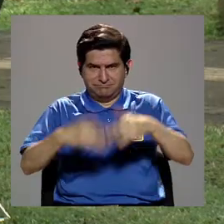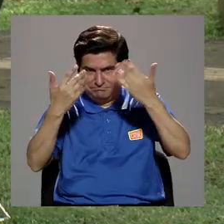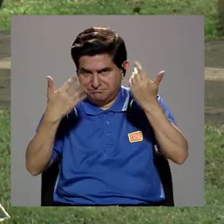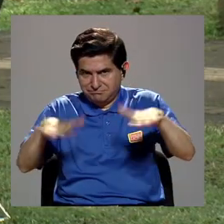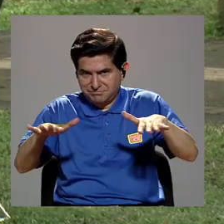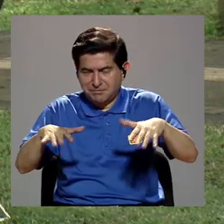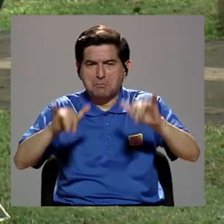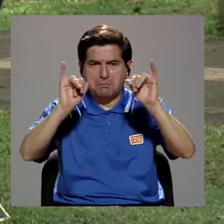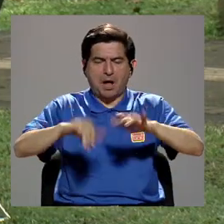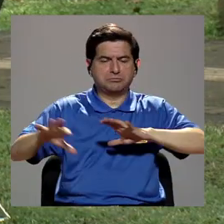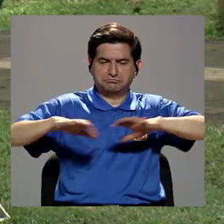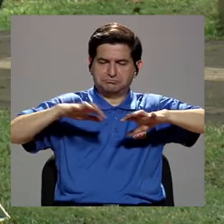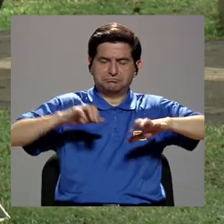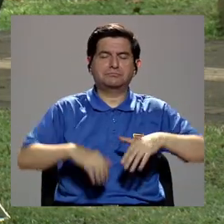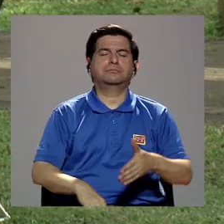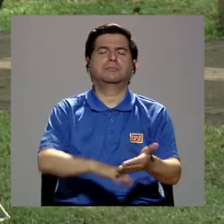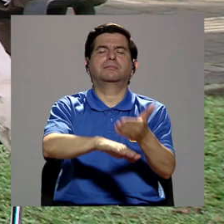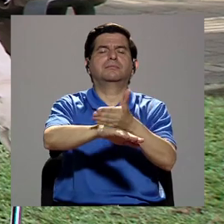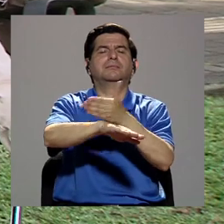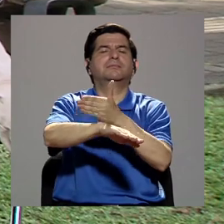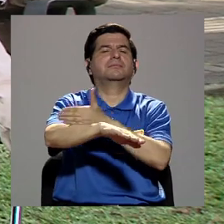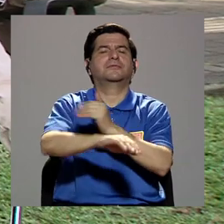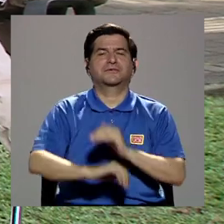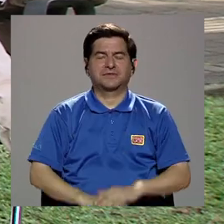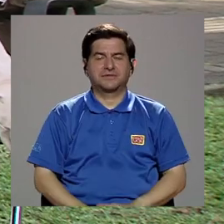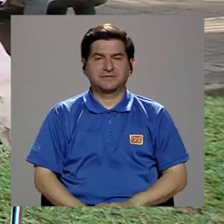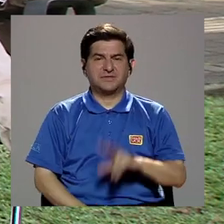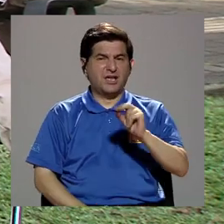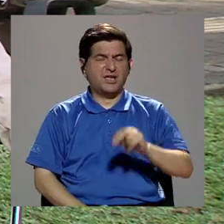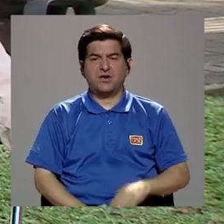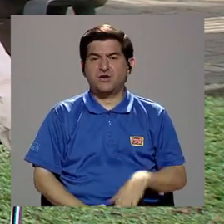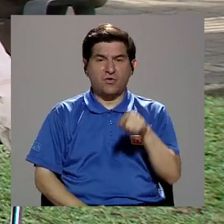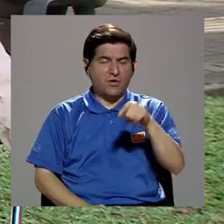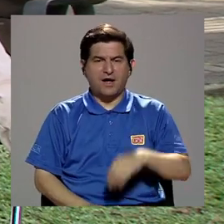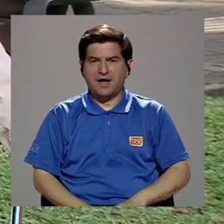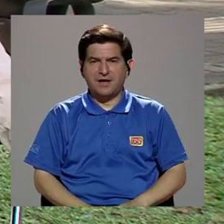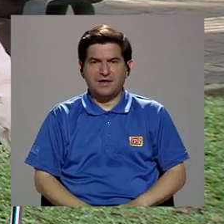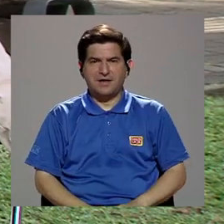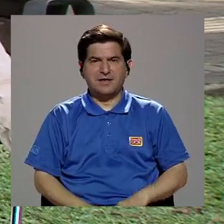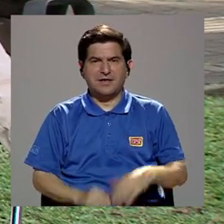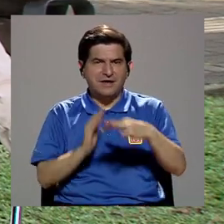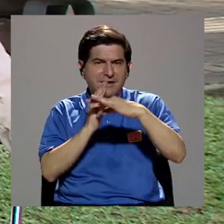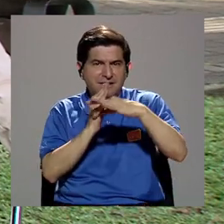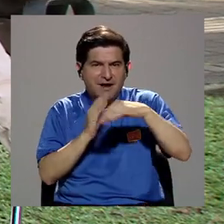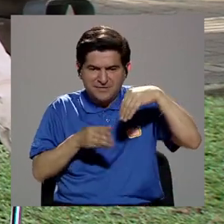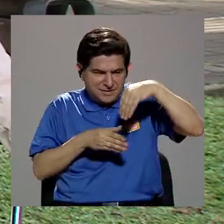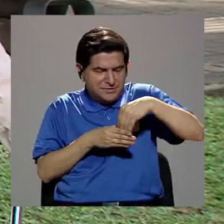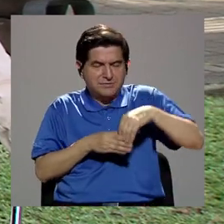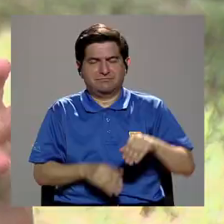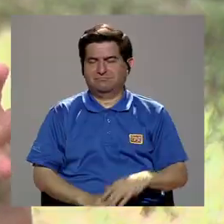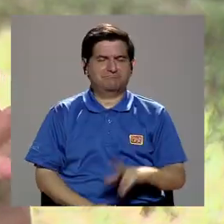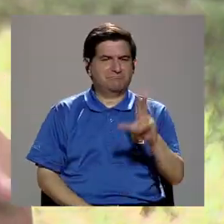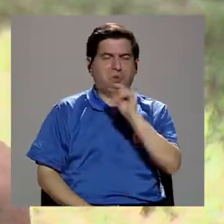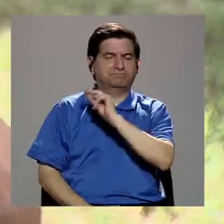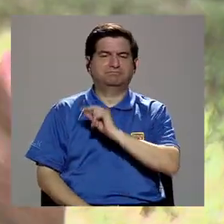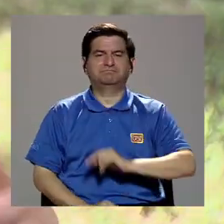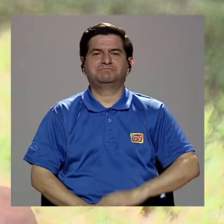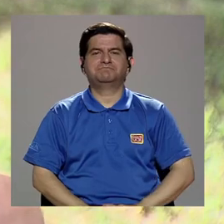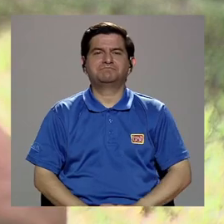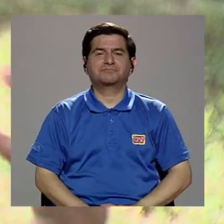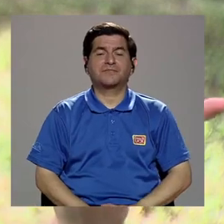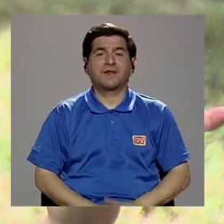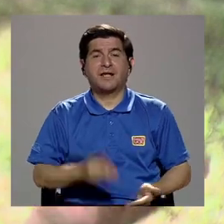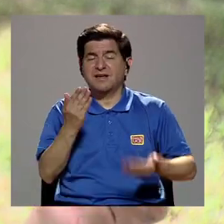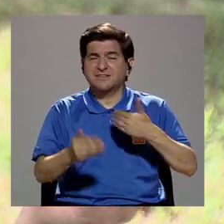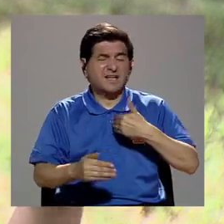se mantiene activo y eso mejora mucho y entonces no guarda. Okay. Las bancas están llenas, entonces no guarda. Tal vez no tenemos